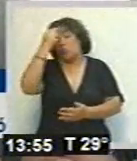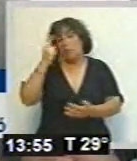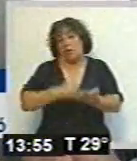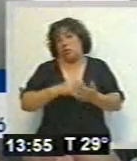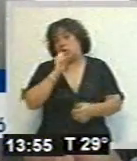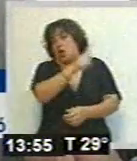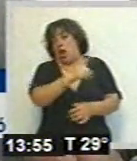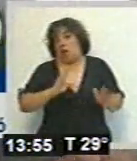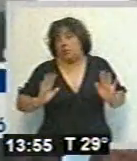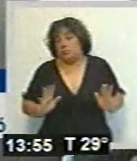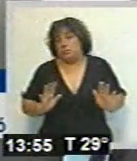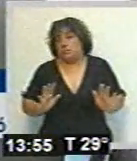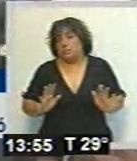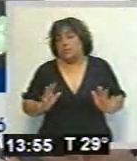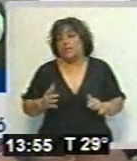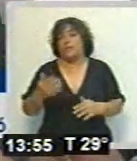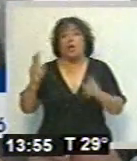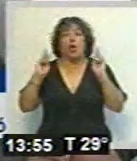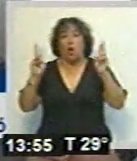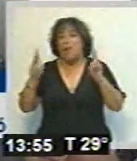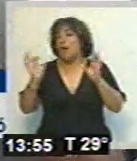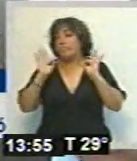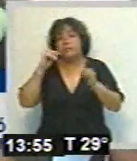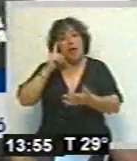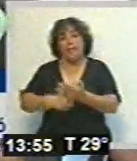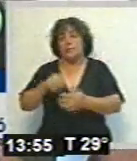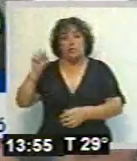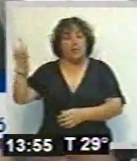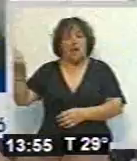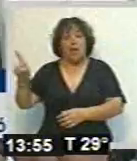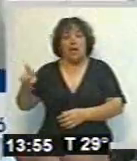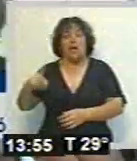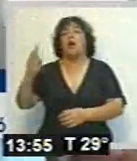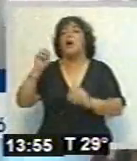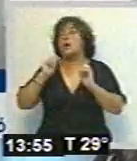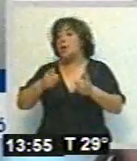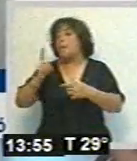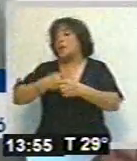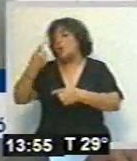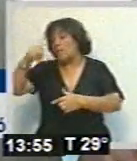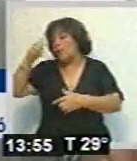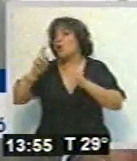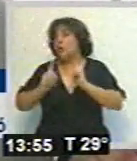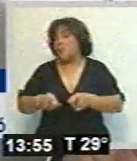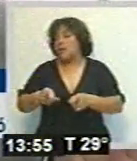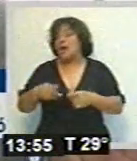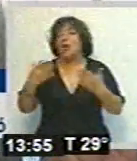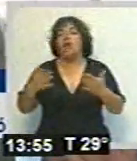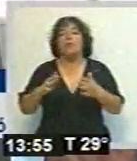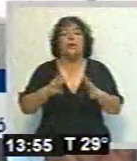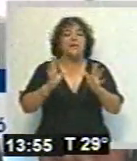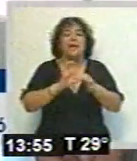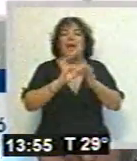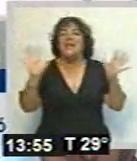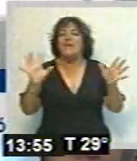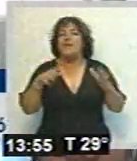él. El Romero ya decidió la suya, sí. Y del Plat también. Da la sensación que se abrió el libro de pases en la política. ¿Qué